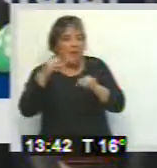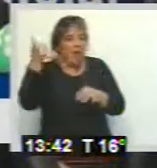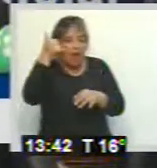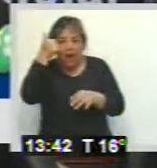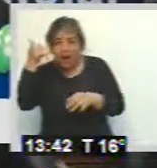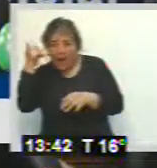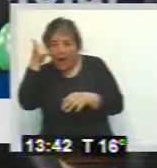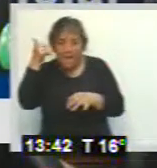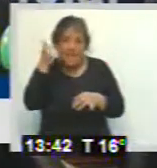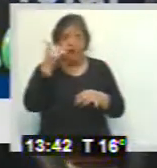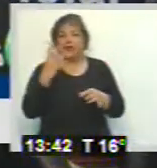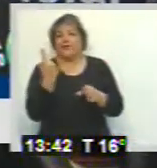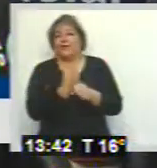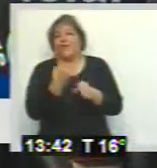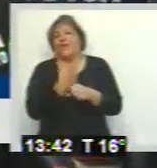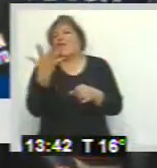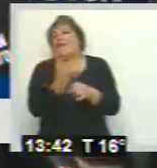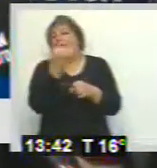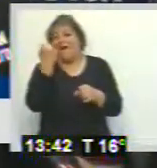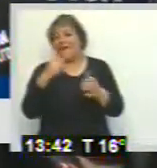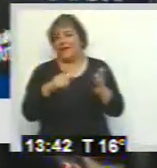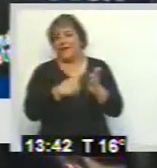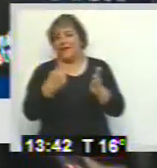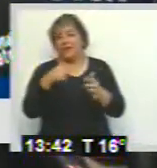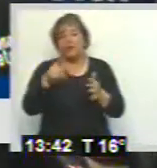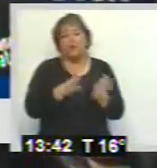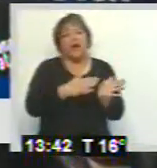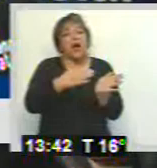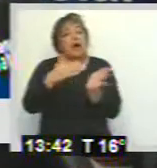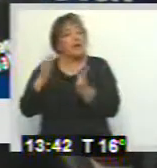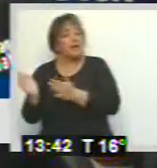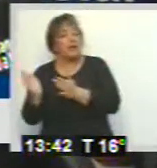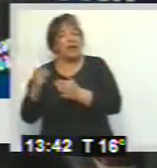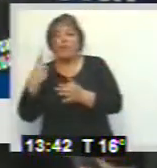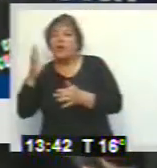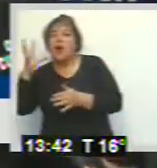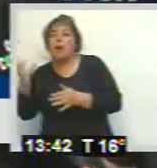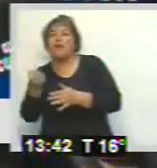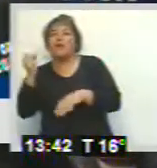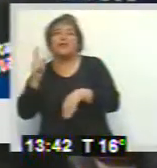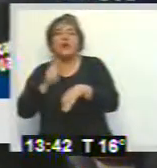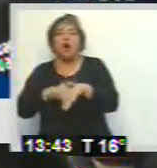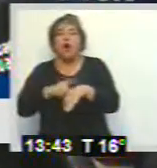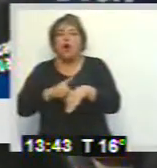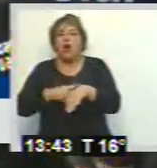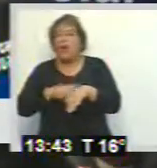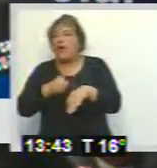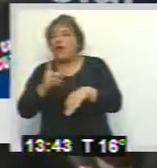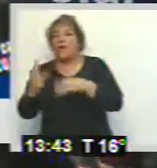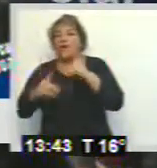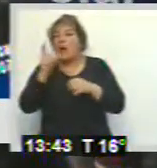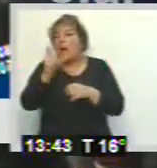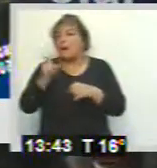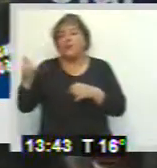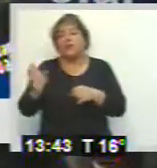cámaras en el sector, entonces están haciendo más a las orillas, pero aprovechan las horas pico cuando están las personas